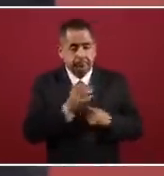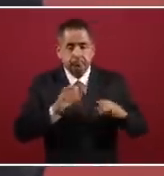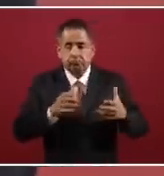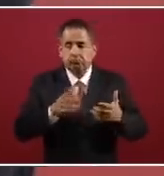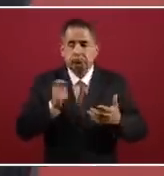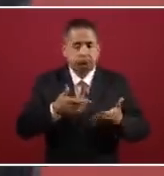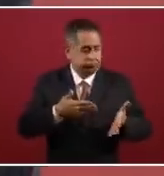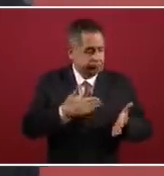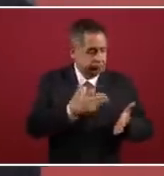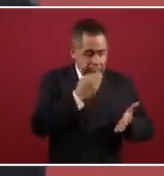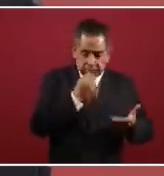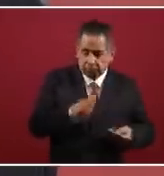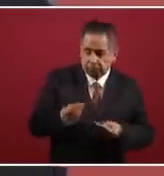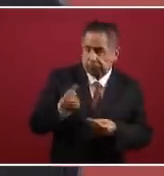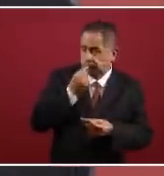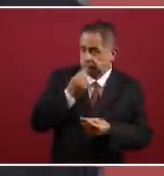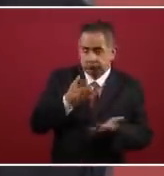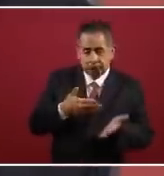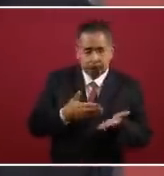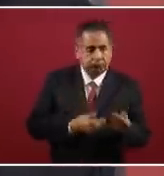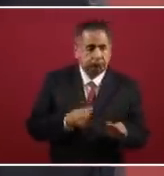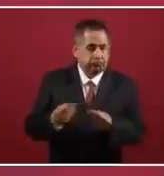haciendo la comida para los niños,